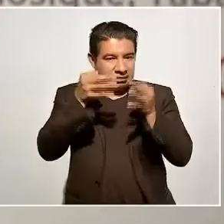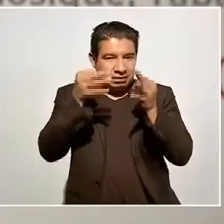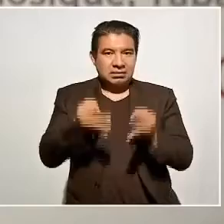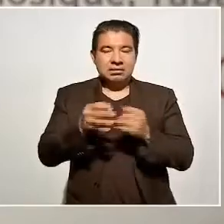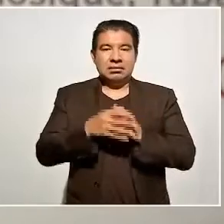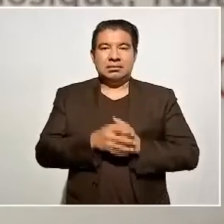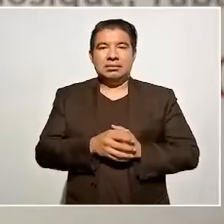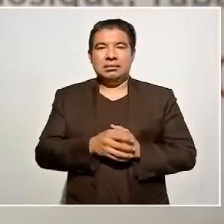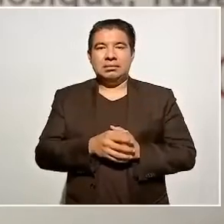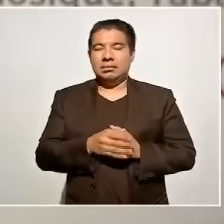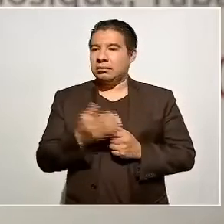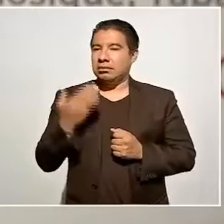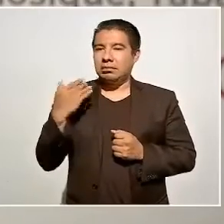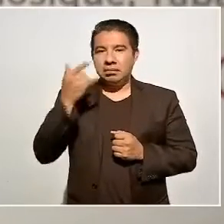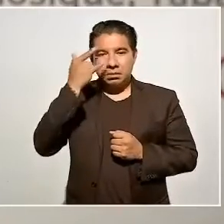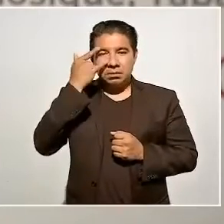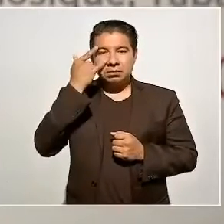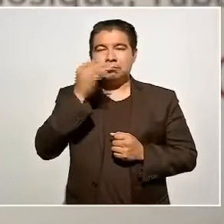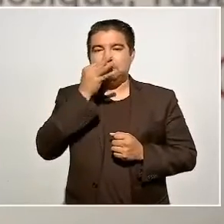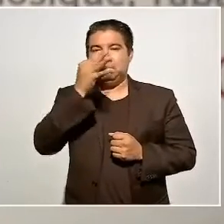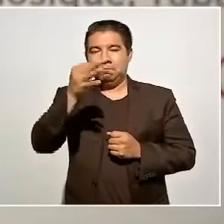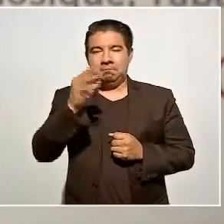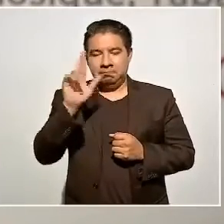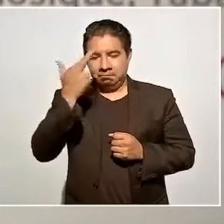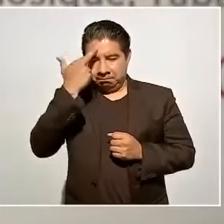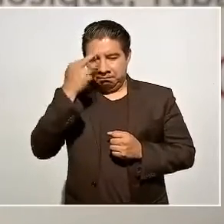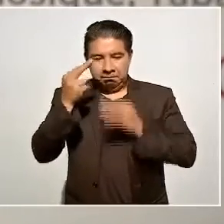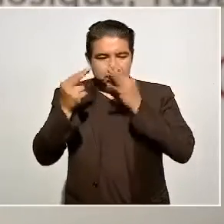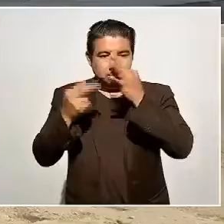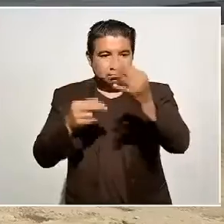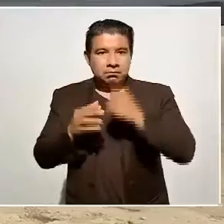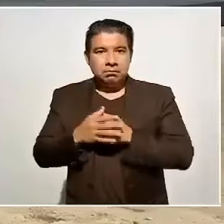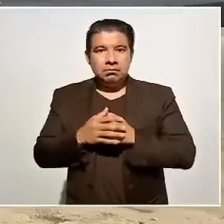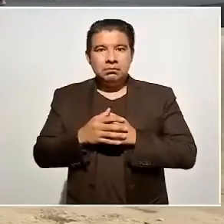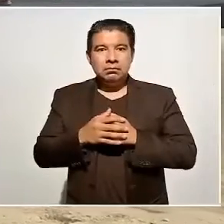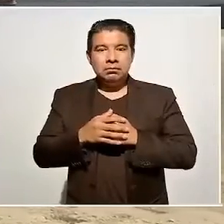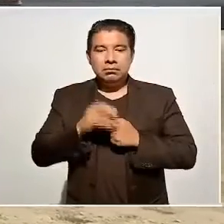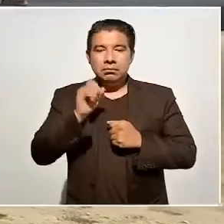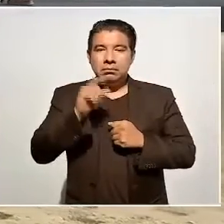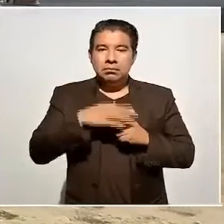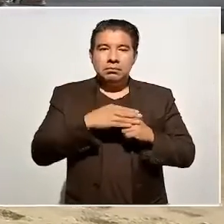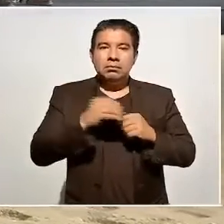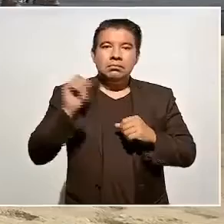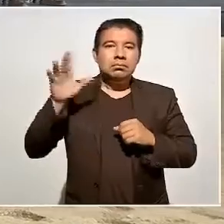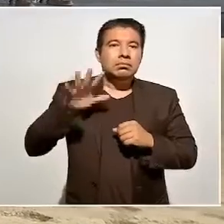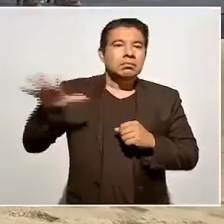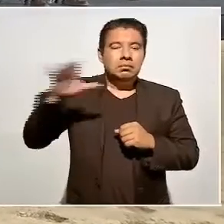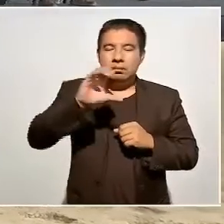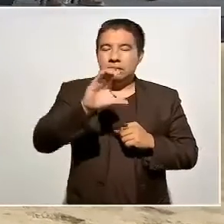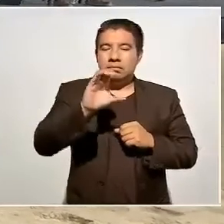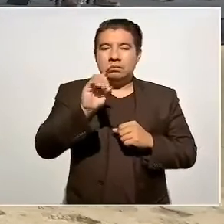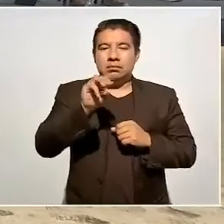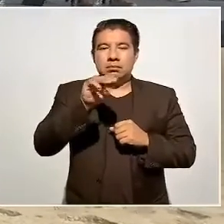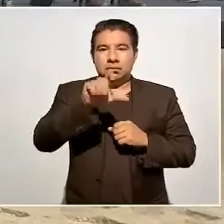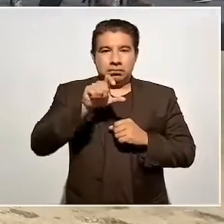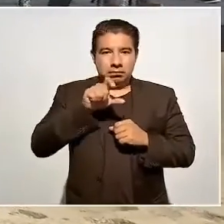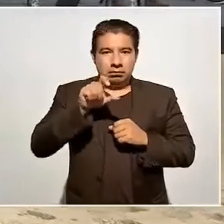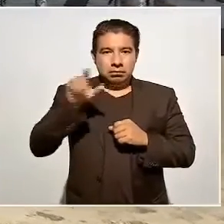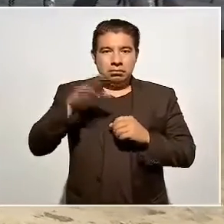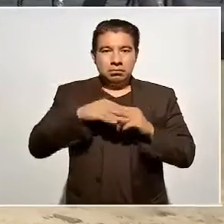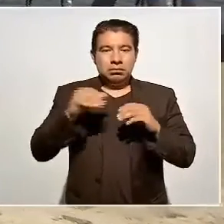en Campeche recordaba que cuando hicimos el segundo piso, que